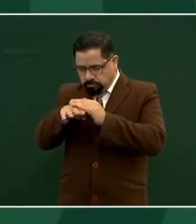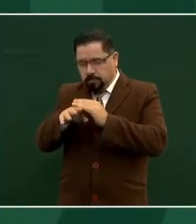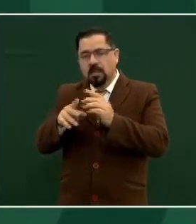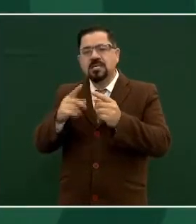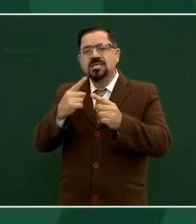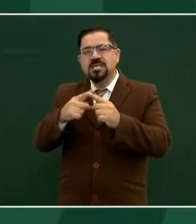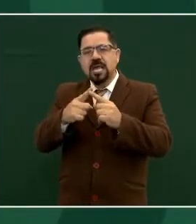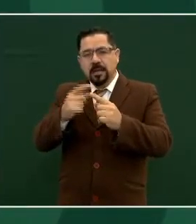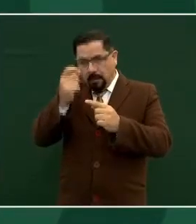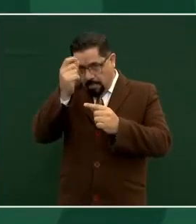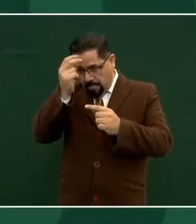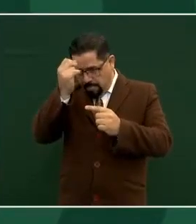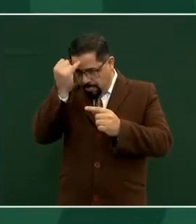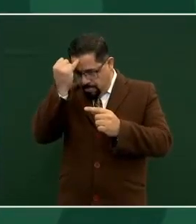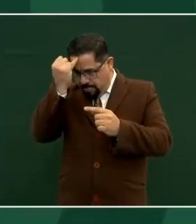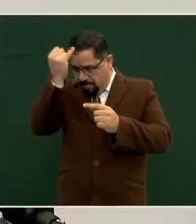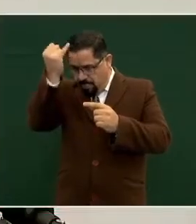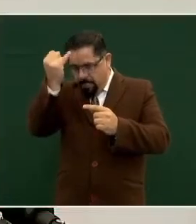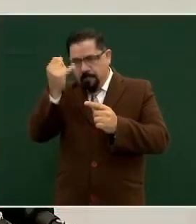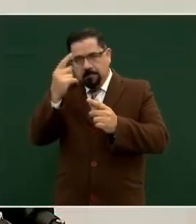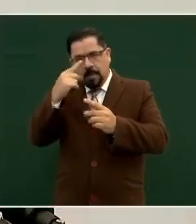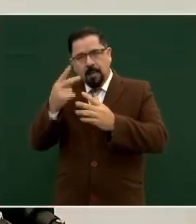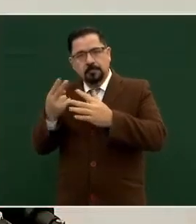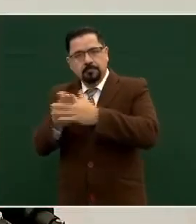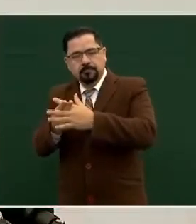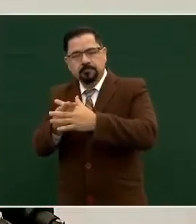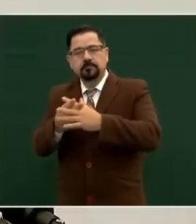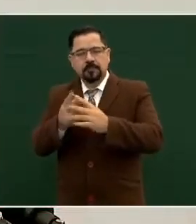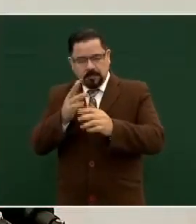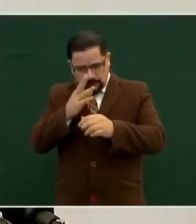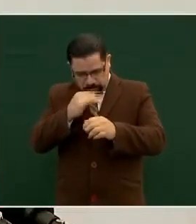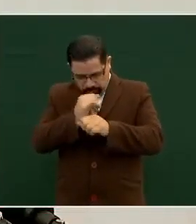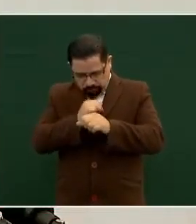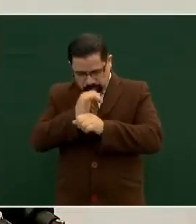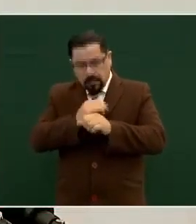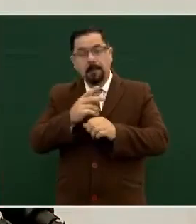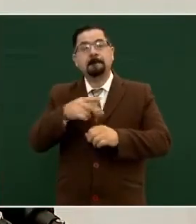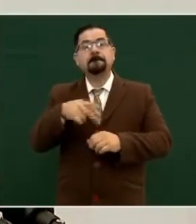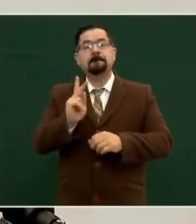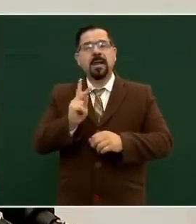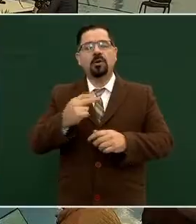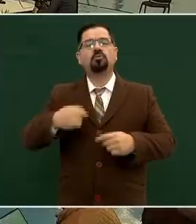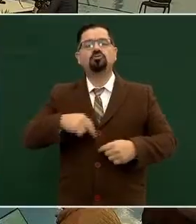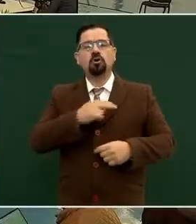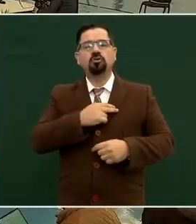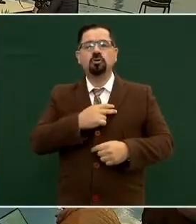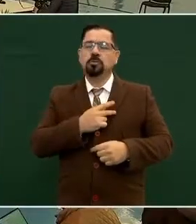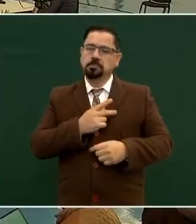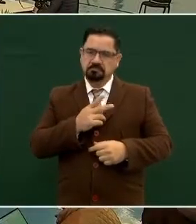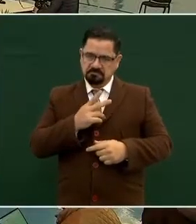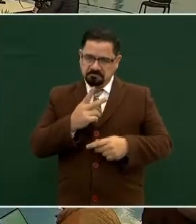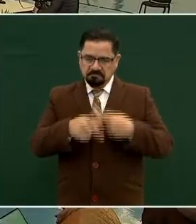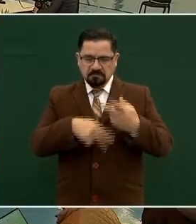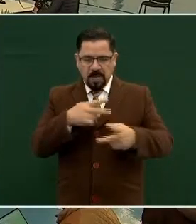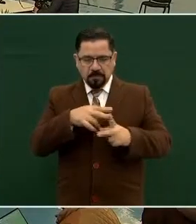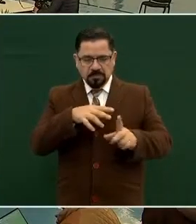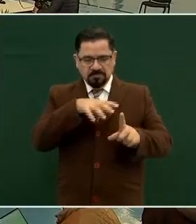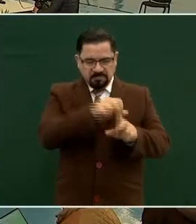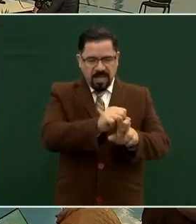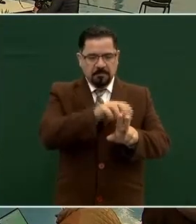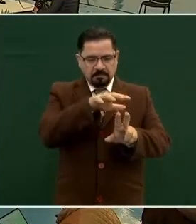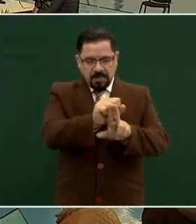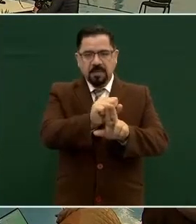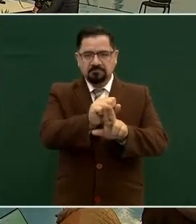intelectual, pero, como dice el señor presidente, bajo la política de cero impunidad, ya están detenidos los